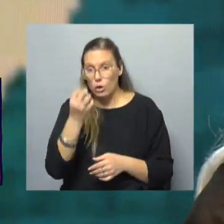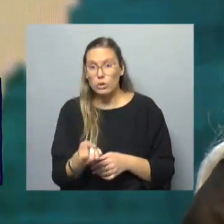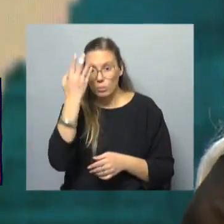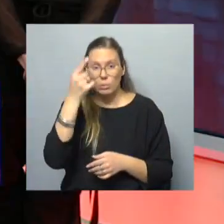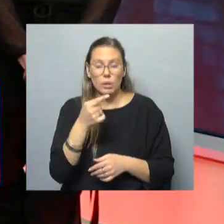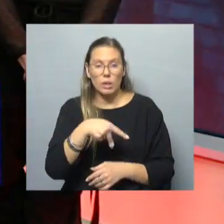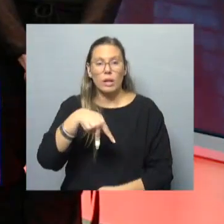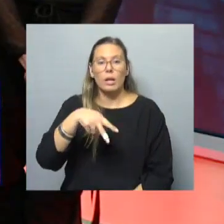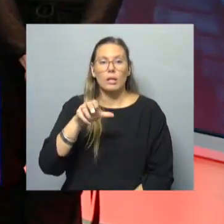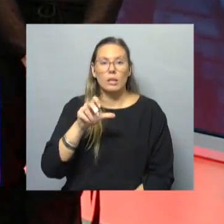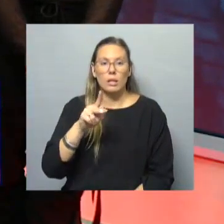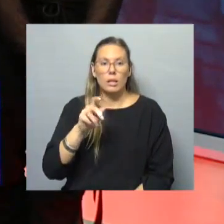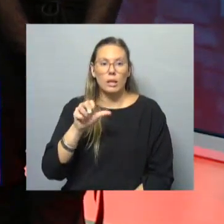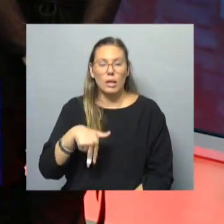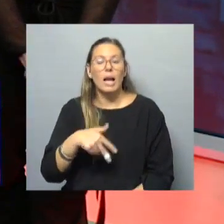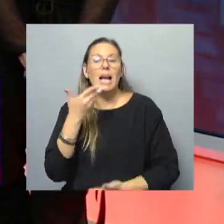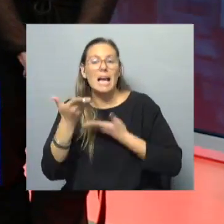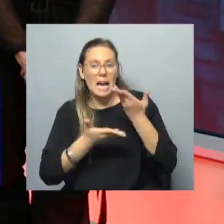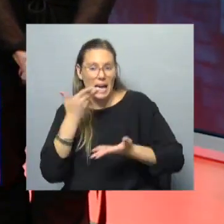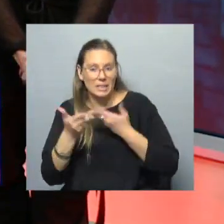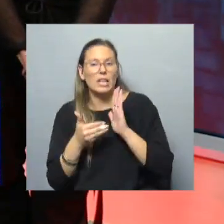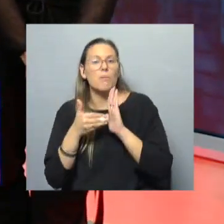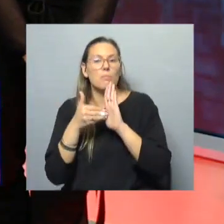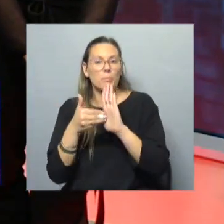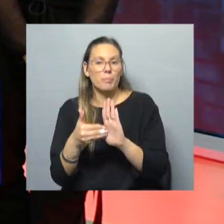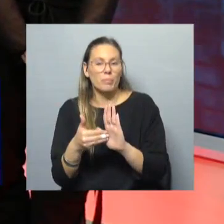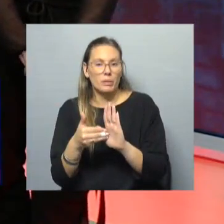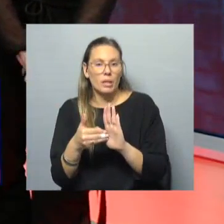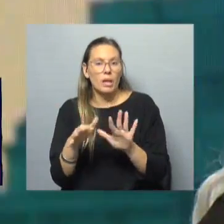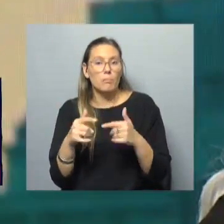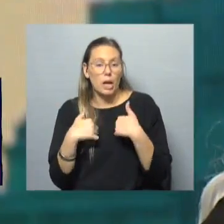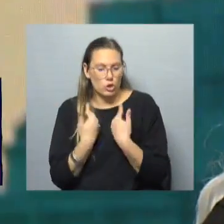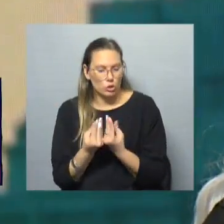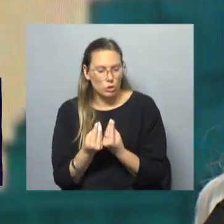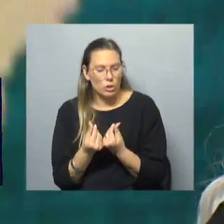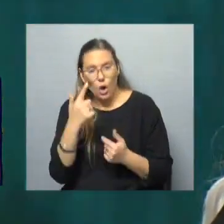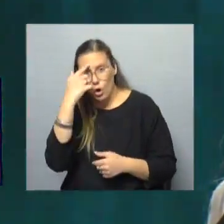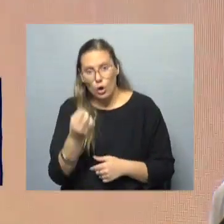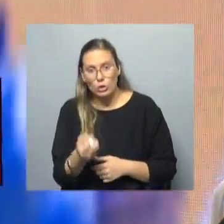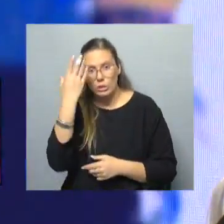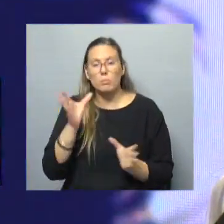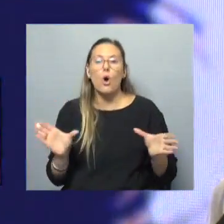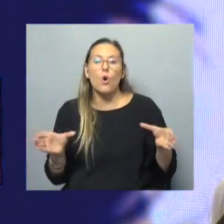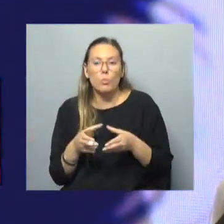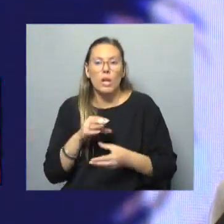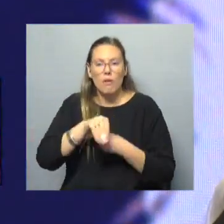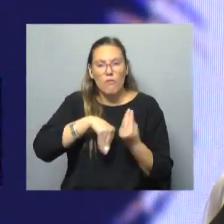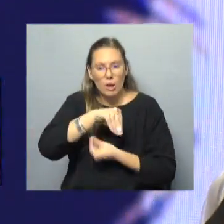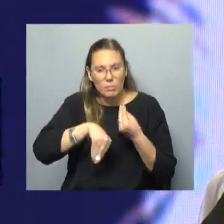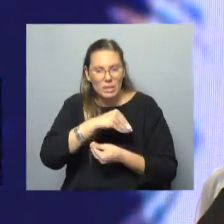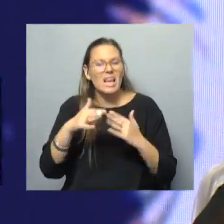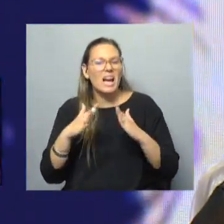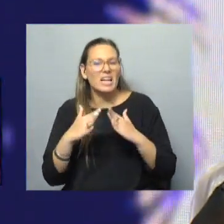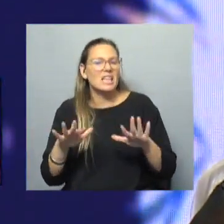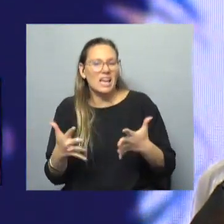está Neken, que canta, que ahí presentamos también como un poco esto del que es para nosotros el concepto de comunidad, de familia, de casas,